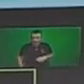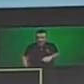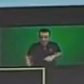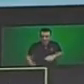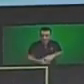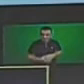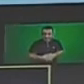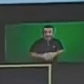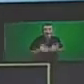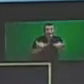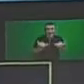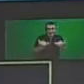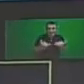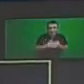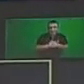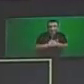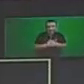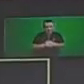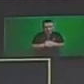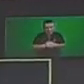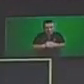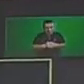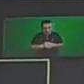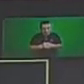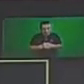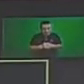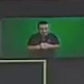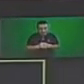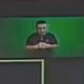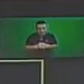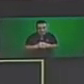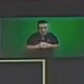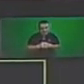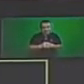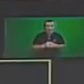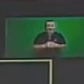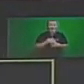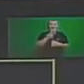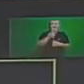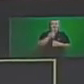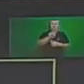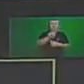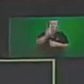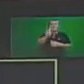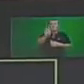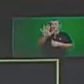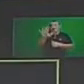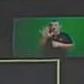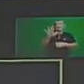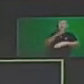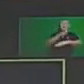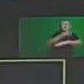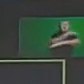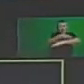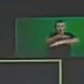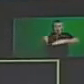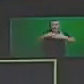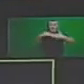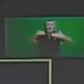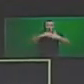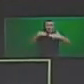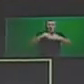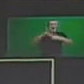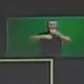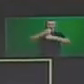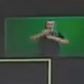se espera que para el 2027 sea más o menos de $135 millones. Entonces ya en el 2018 era como de 30